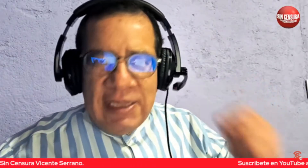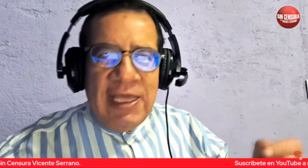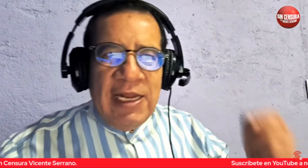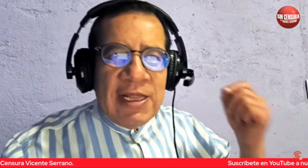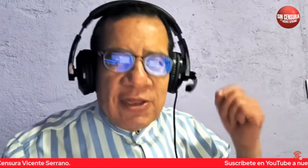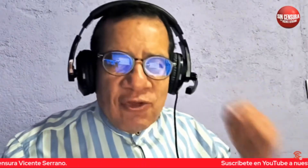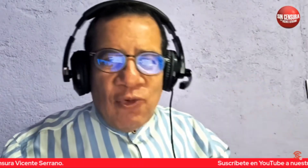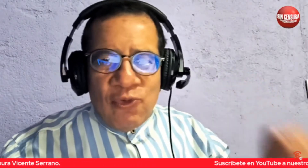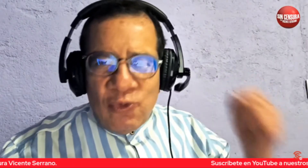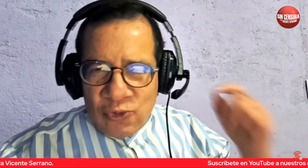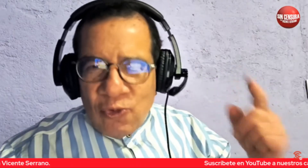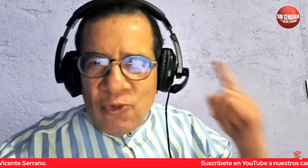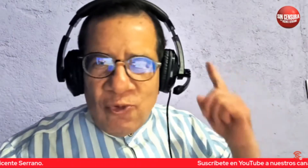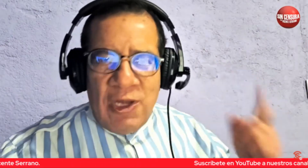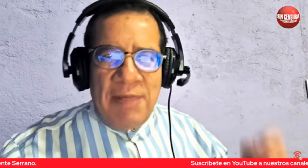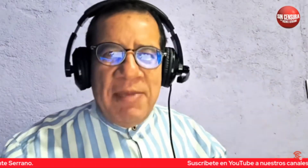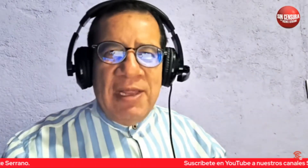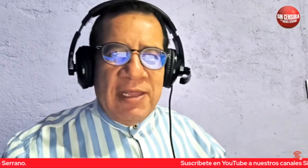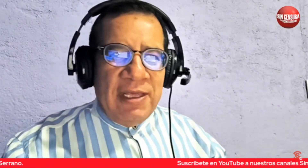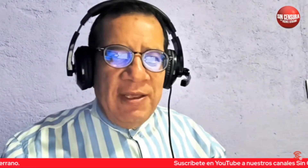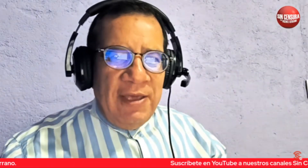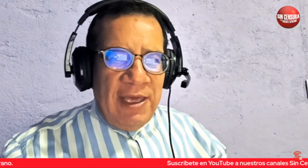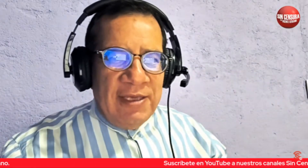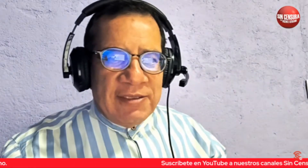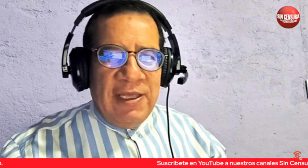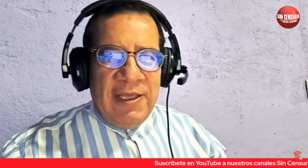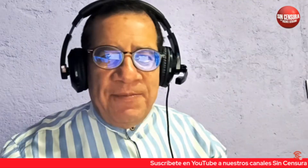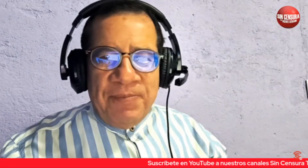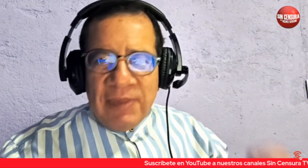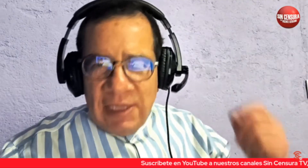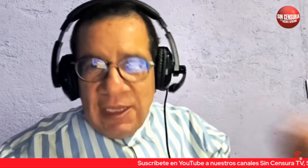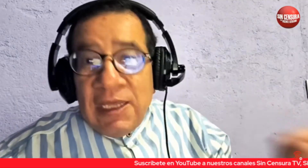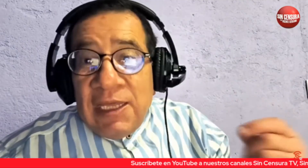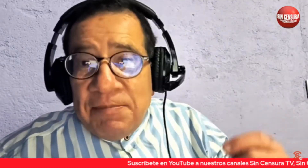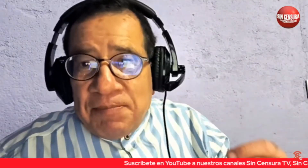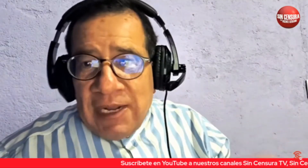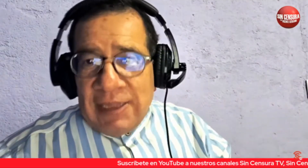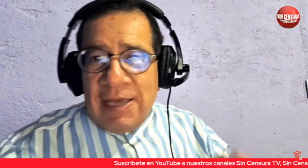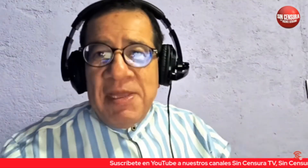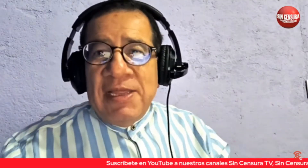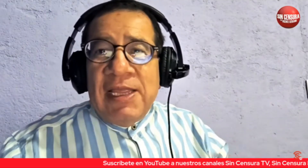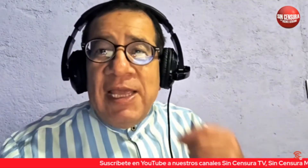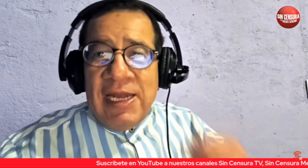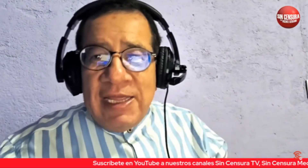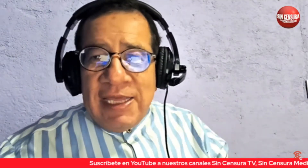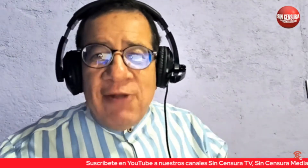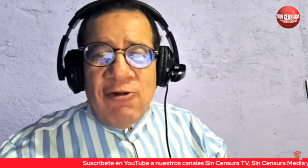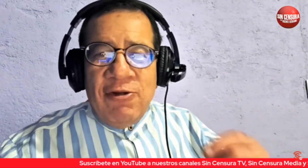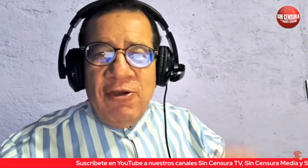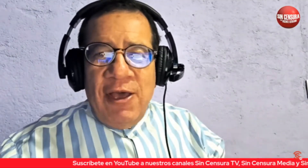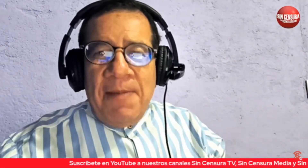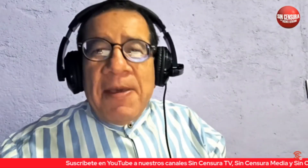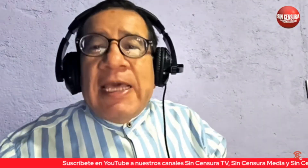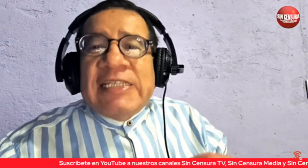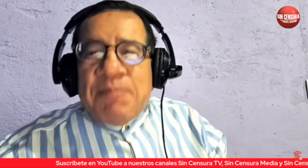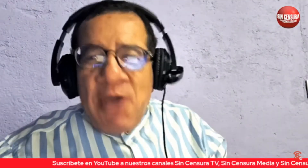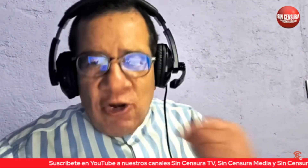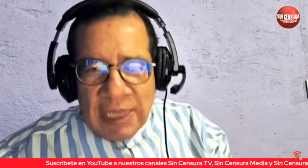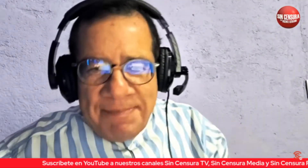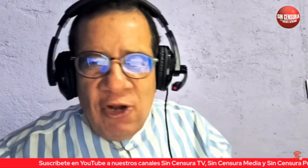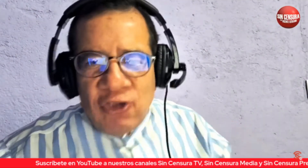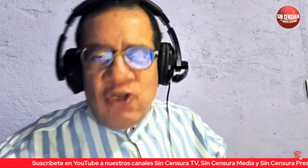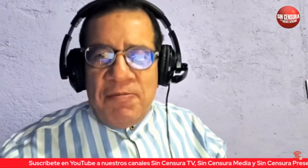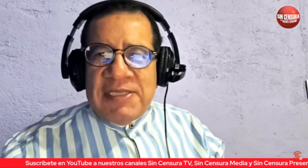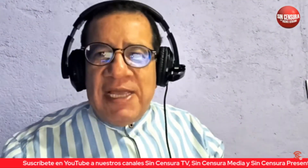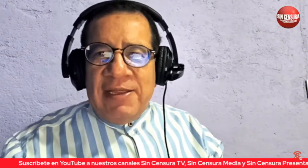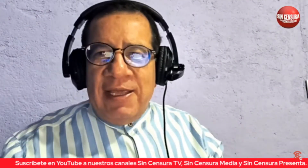también tiene todo a la mente, y prácticamente le dijeron que es